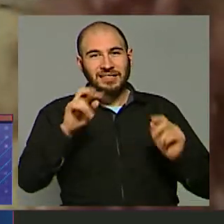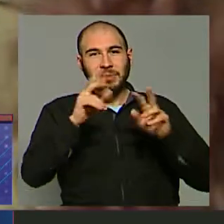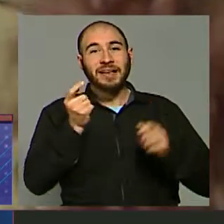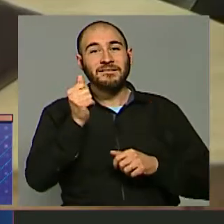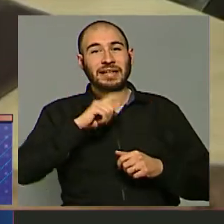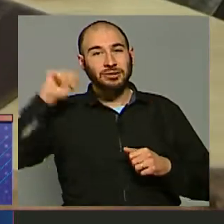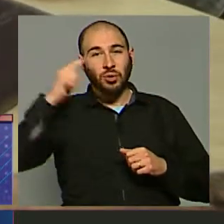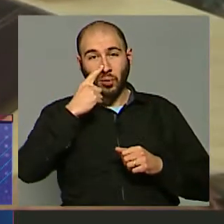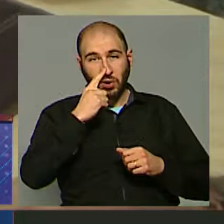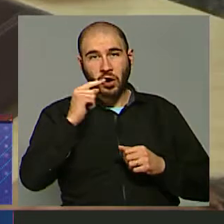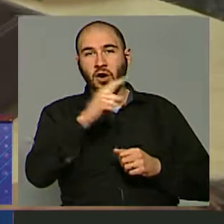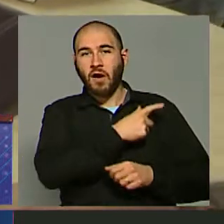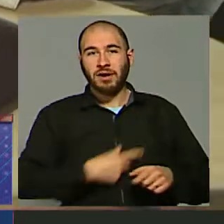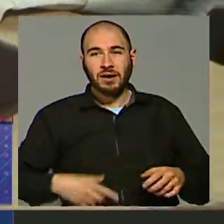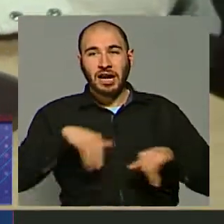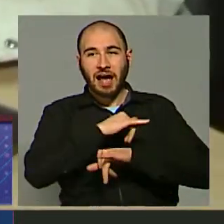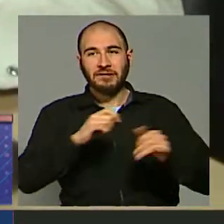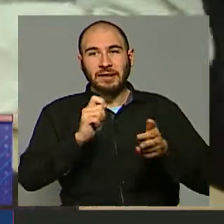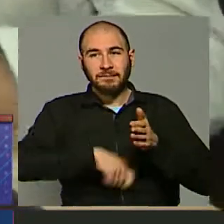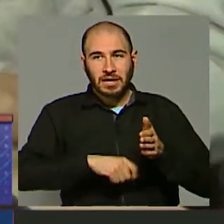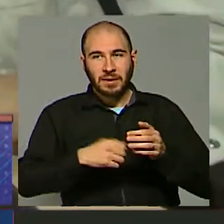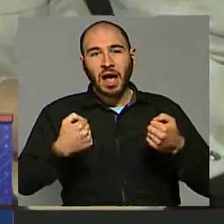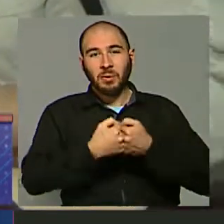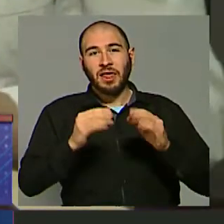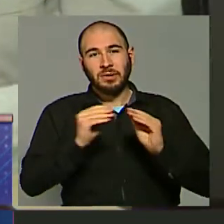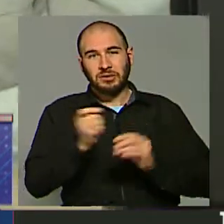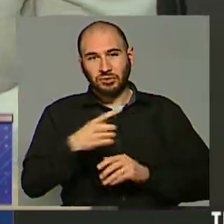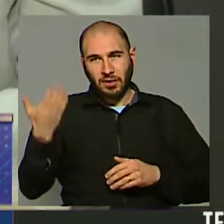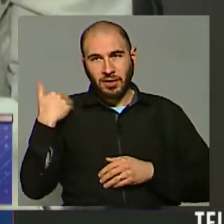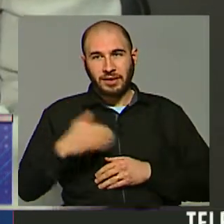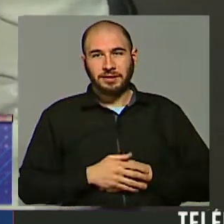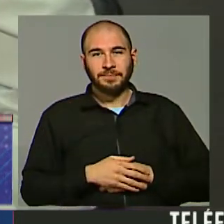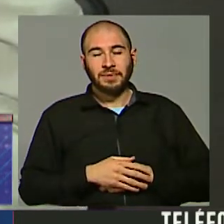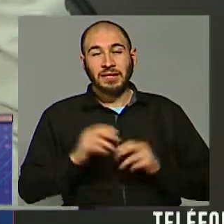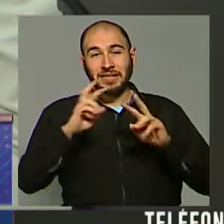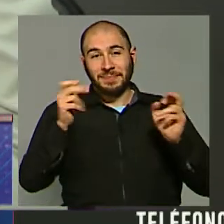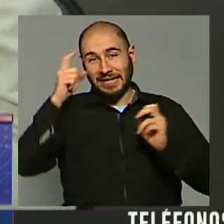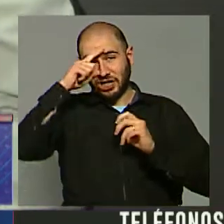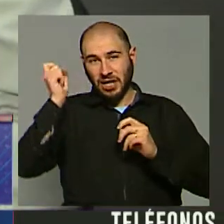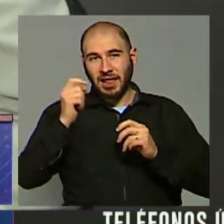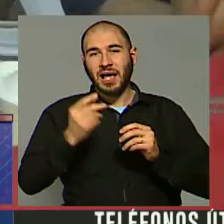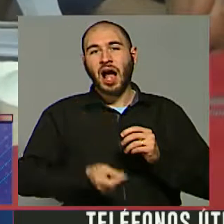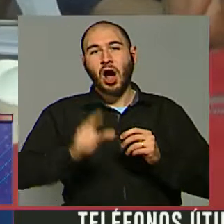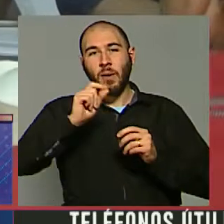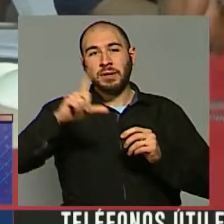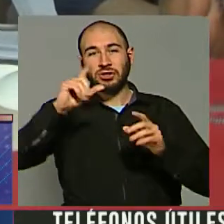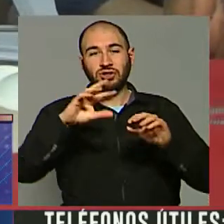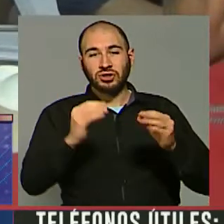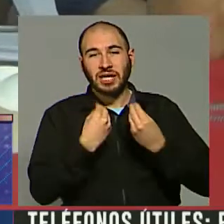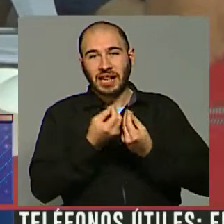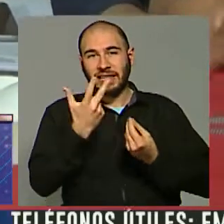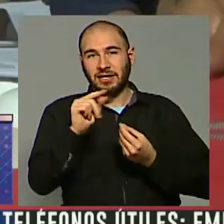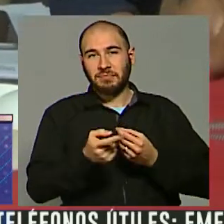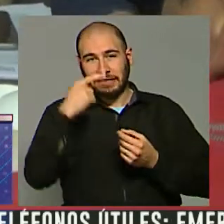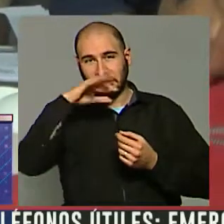inflación de junio, el gobernador anunció que firmará lo acordado en paritarias. A nivel nacional, el incremento alcanzó el